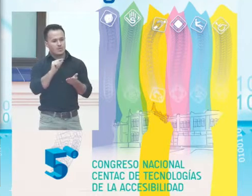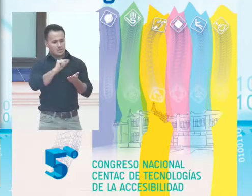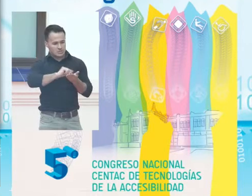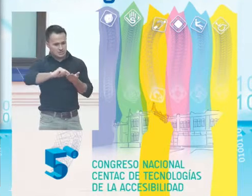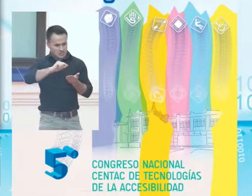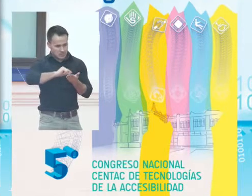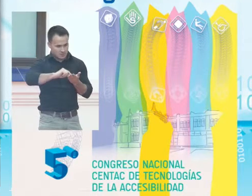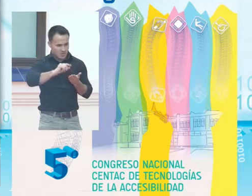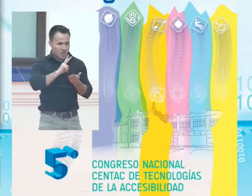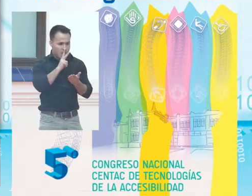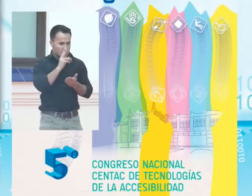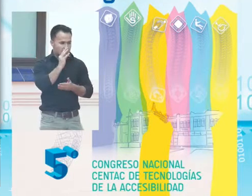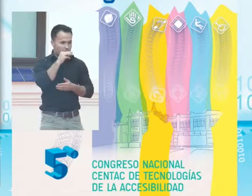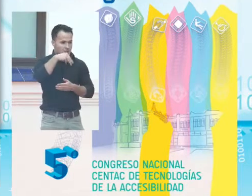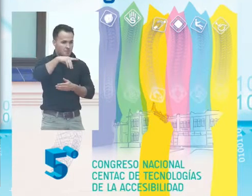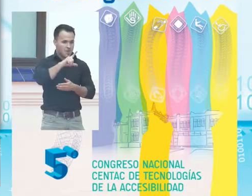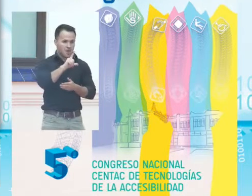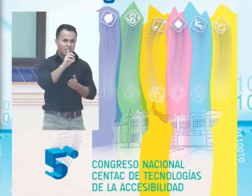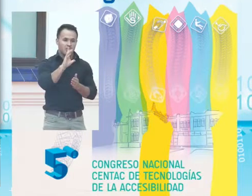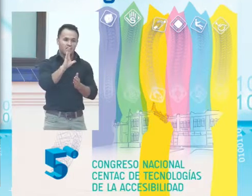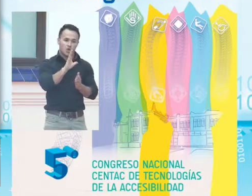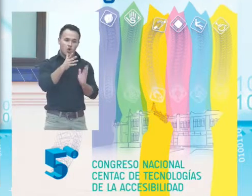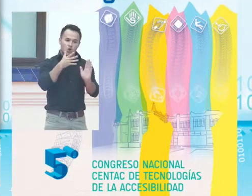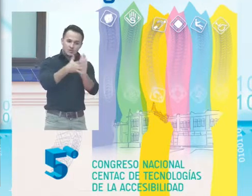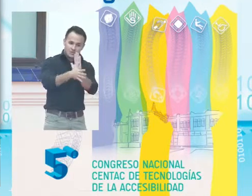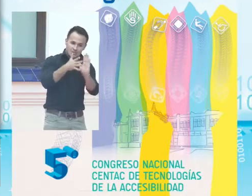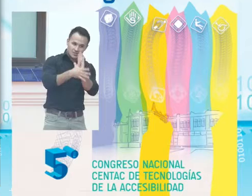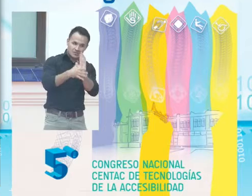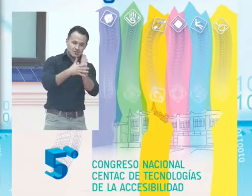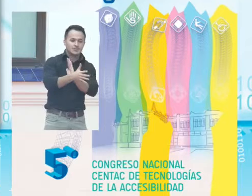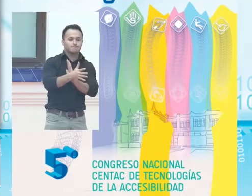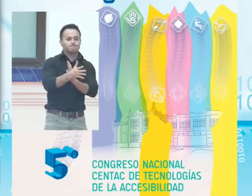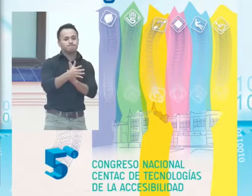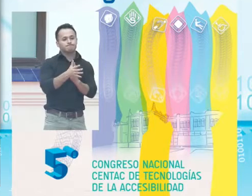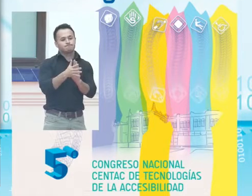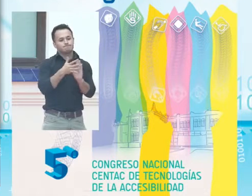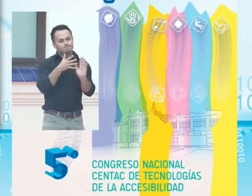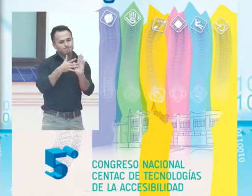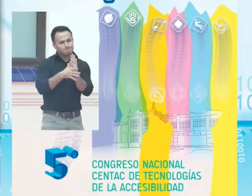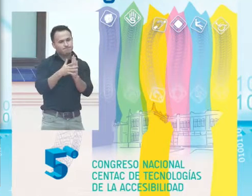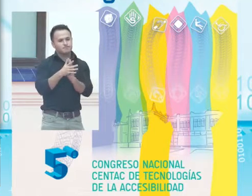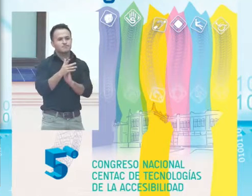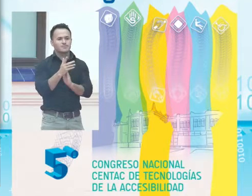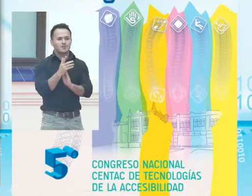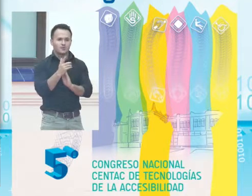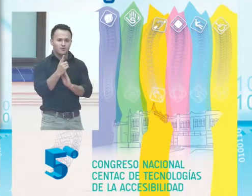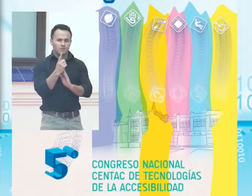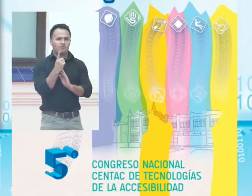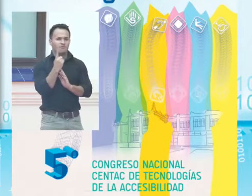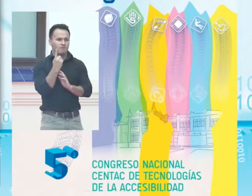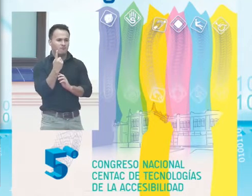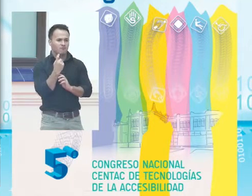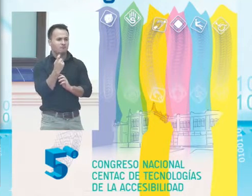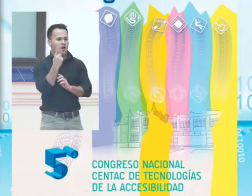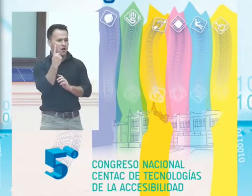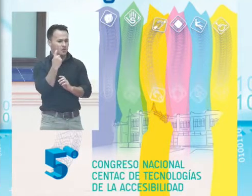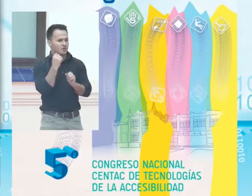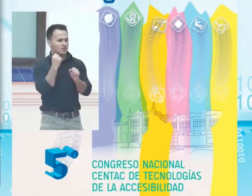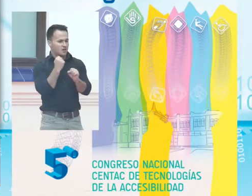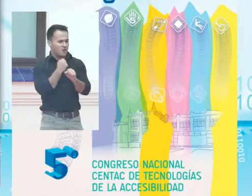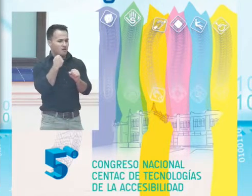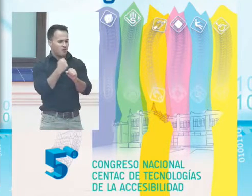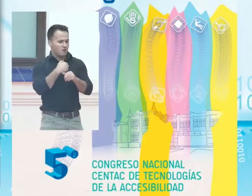Escribir lo que es HTML5. Todavía queda un ratín de